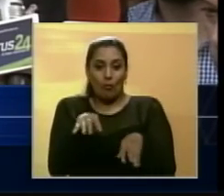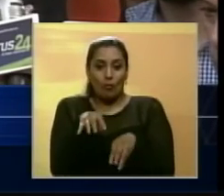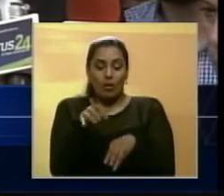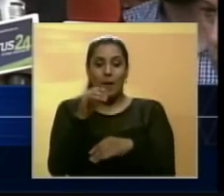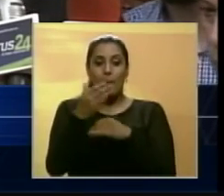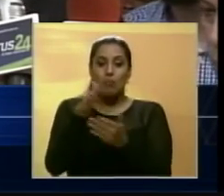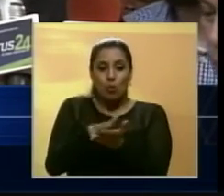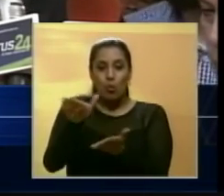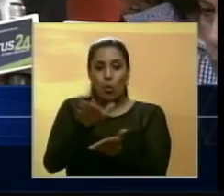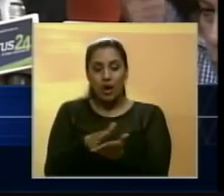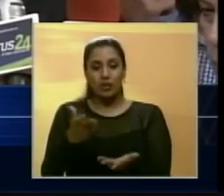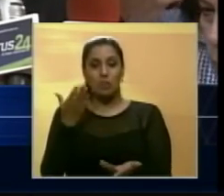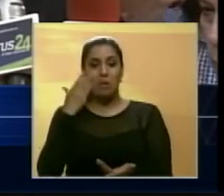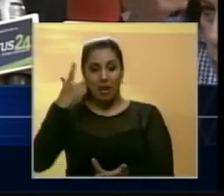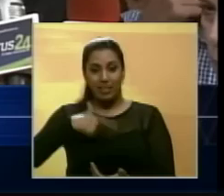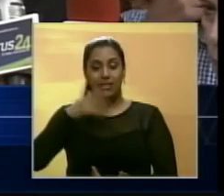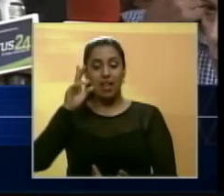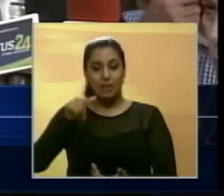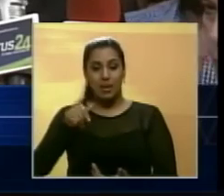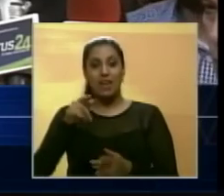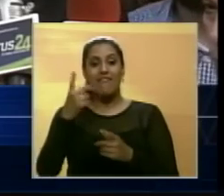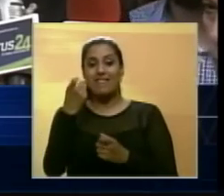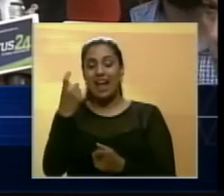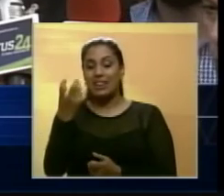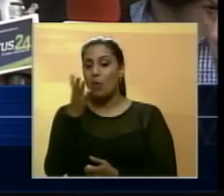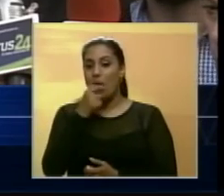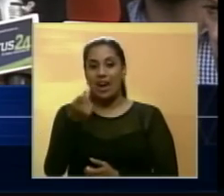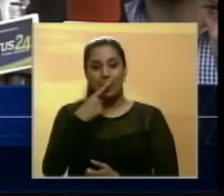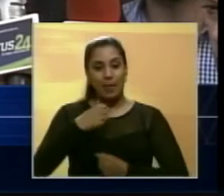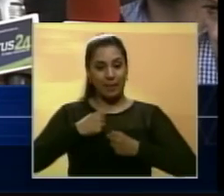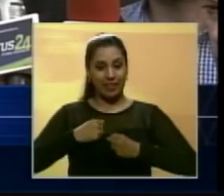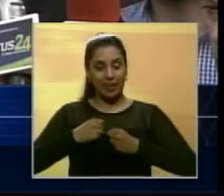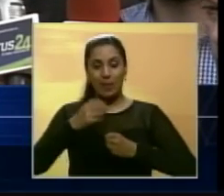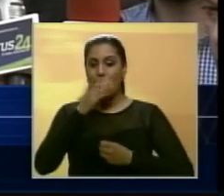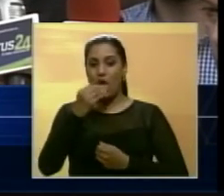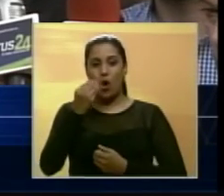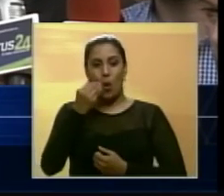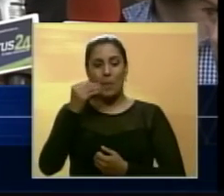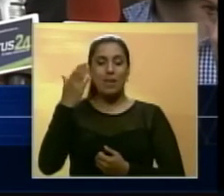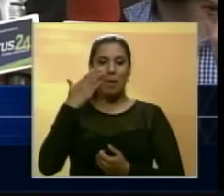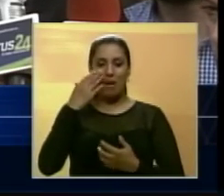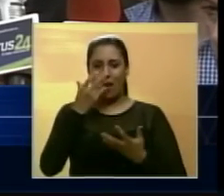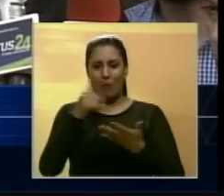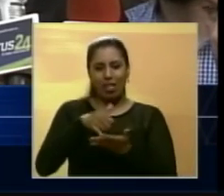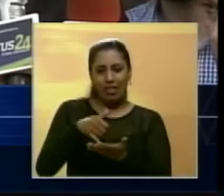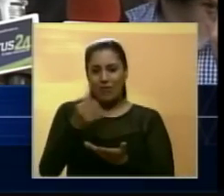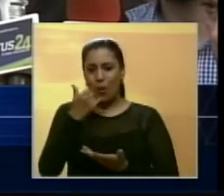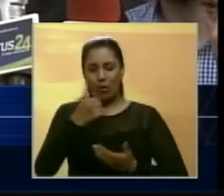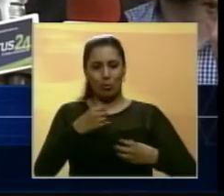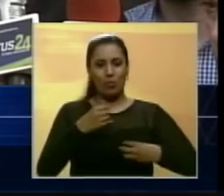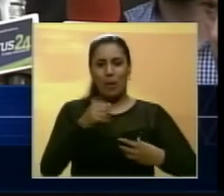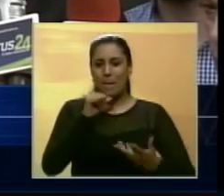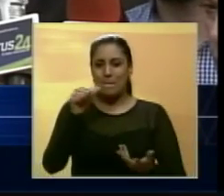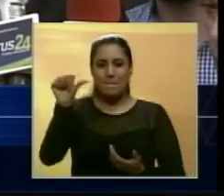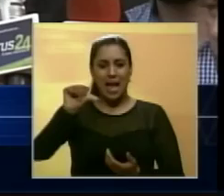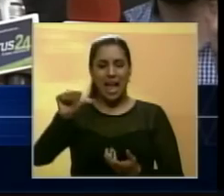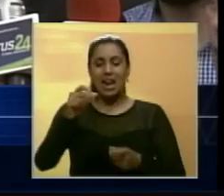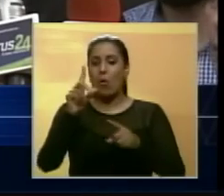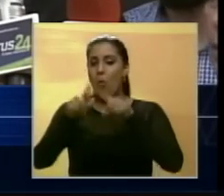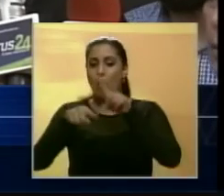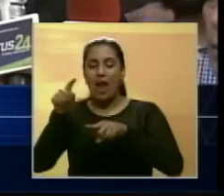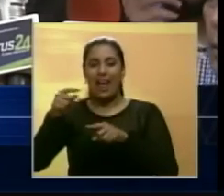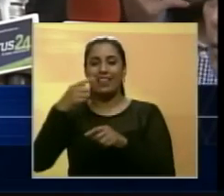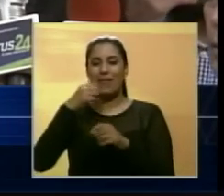con la mortalidad materna, la falta de medicamentos como el ácido fólico, la mala nutrición de las madres, la carencia de medicamentos y